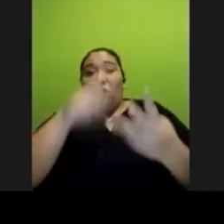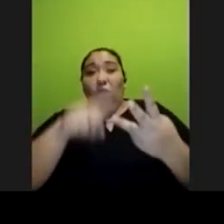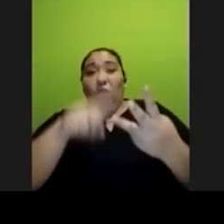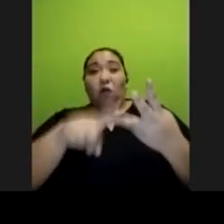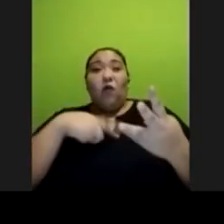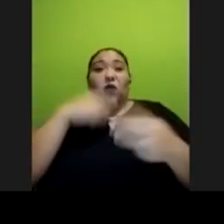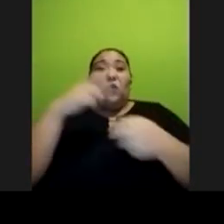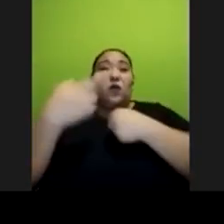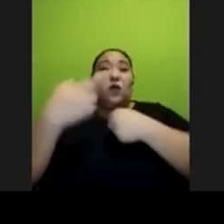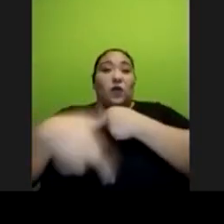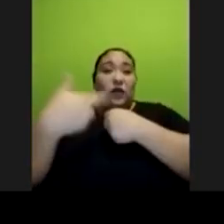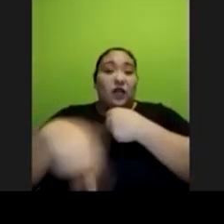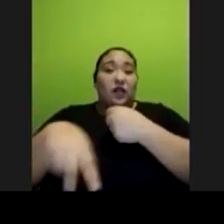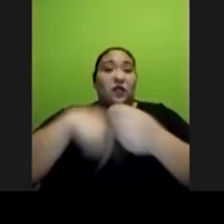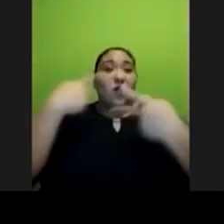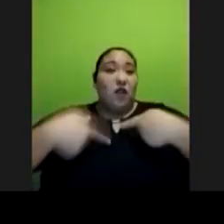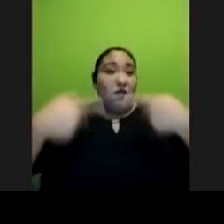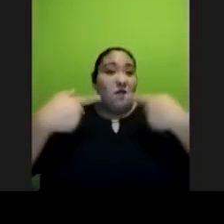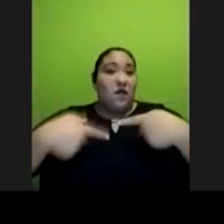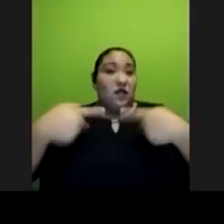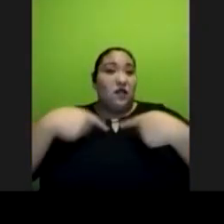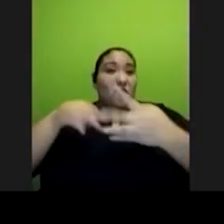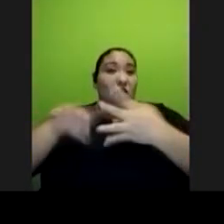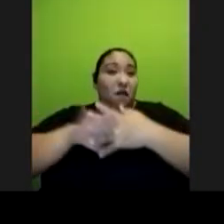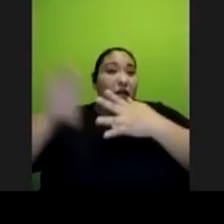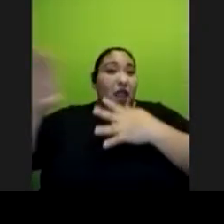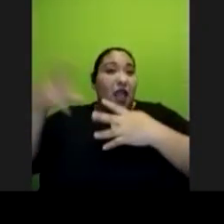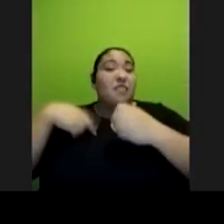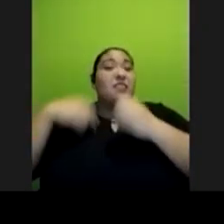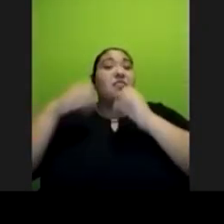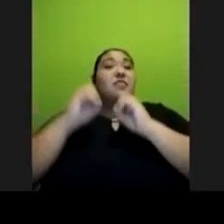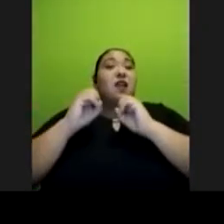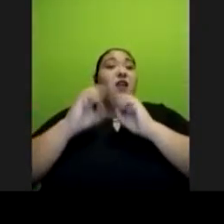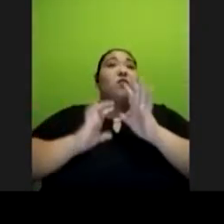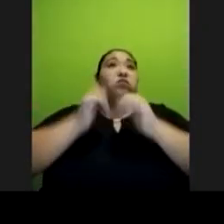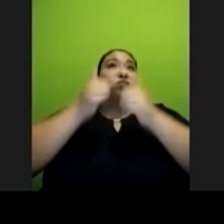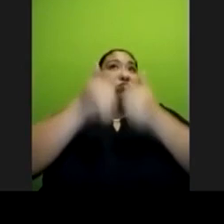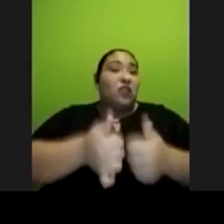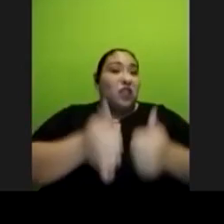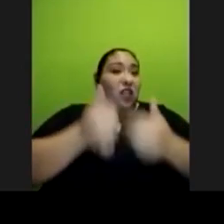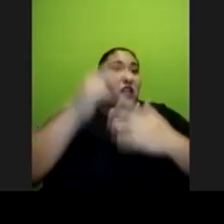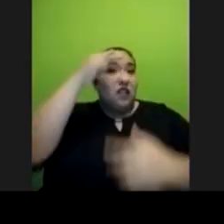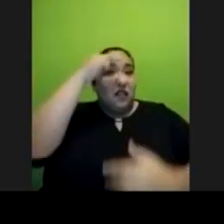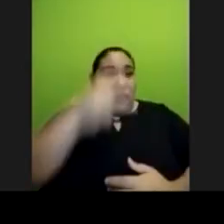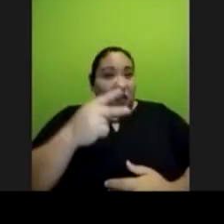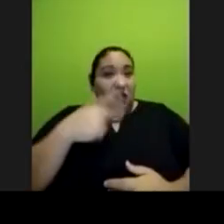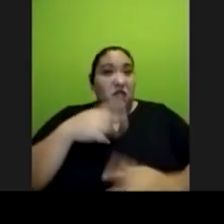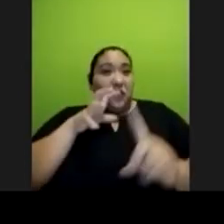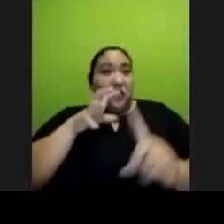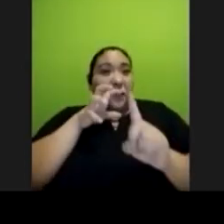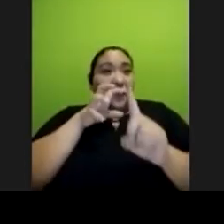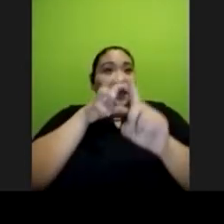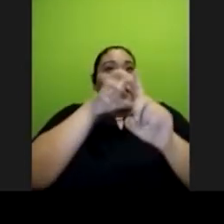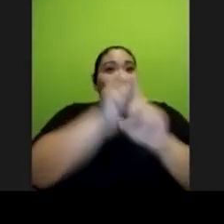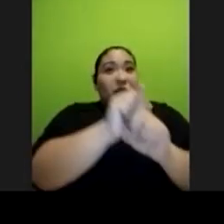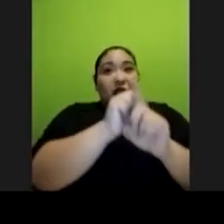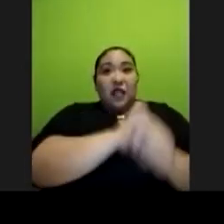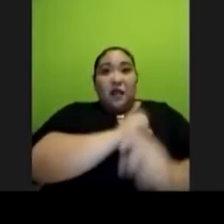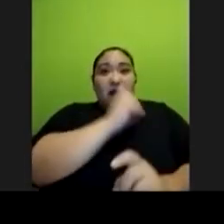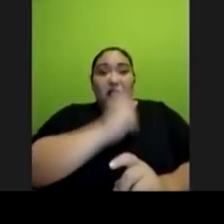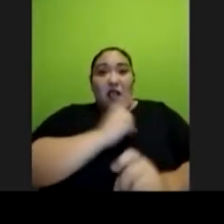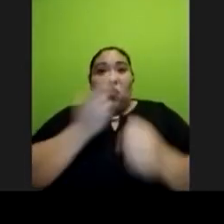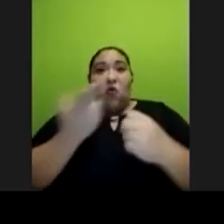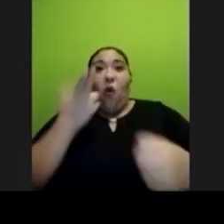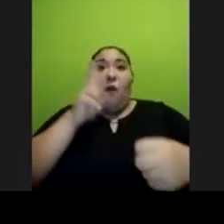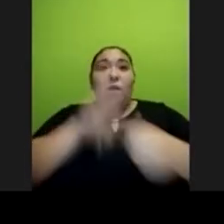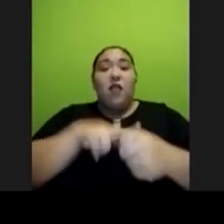refugiada no logra acceder a la atención médica que necesita. En este contexto, algo